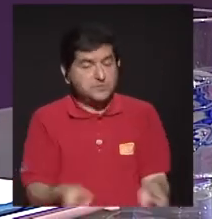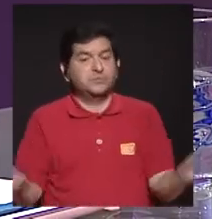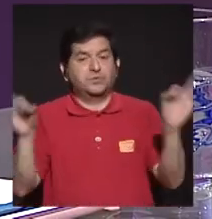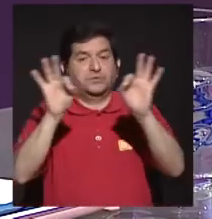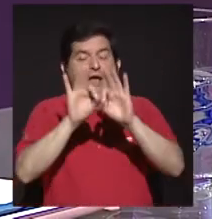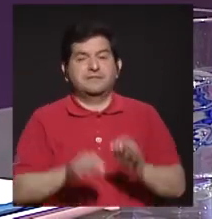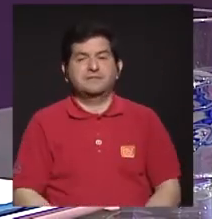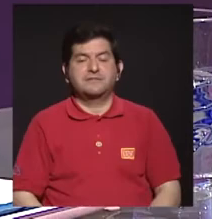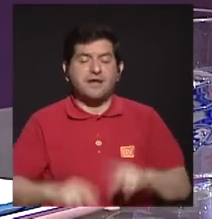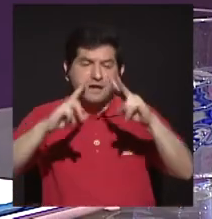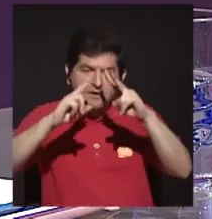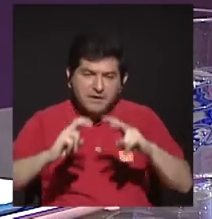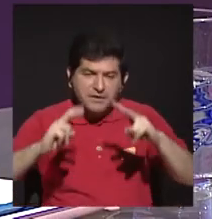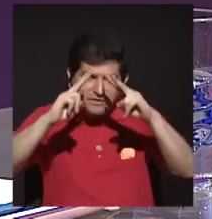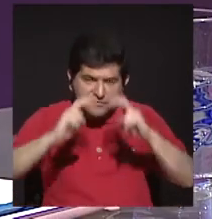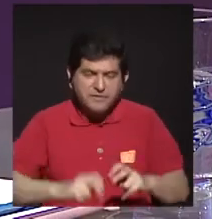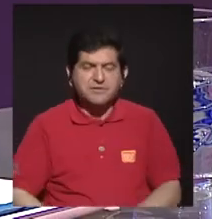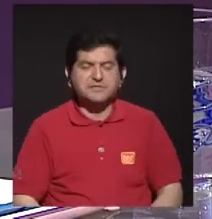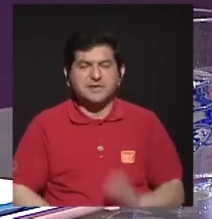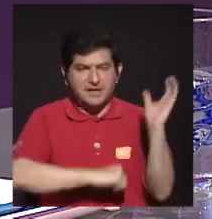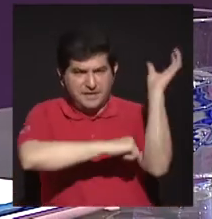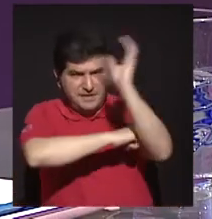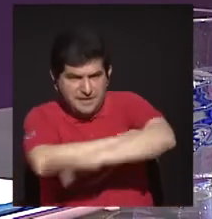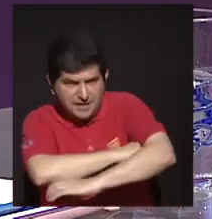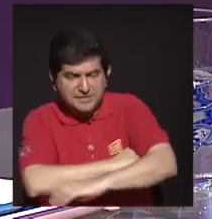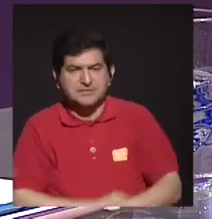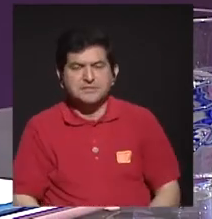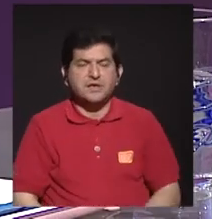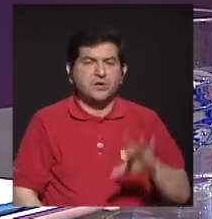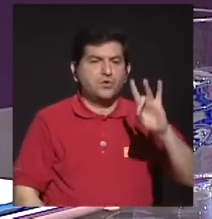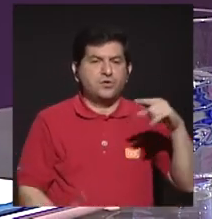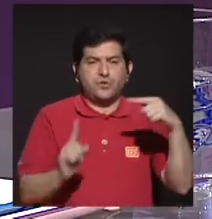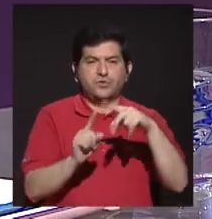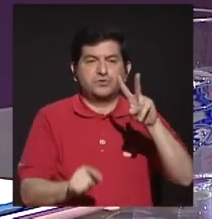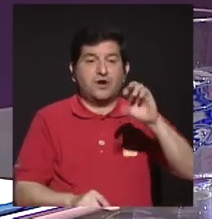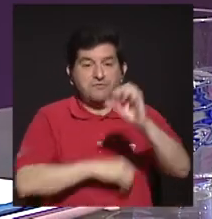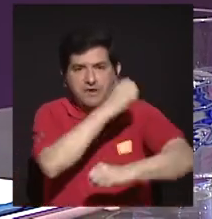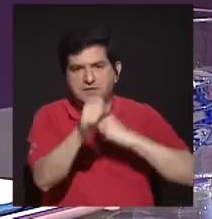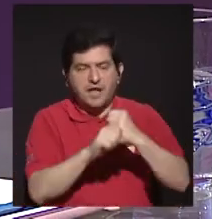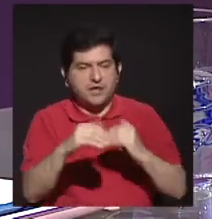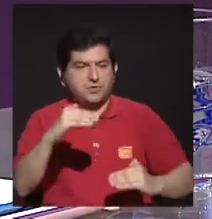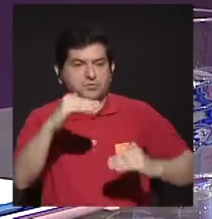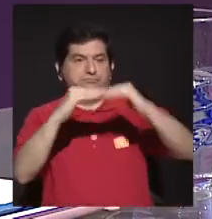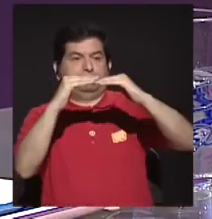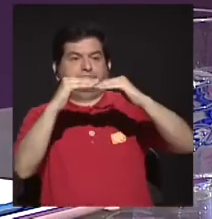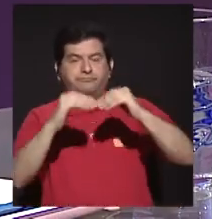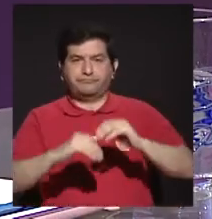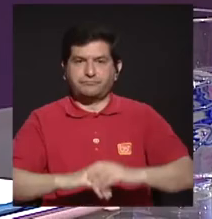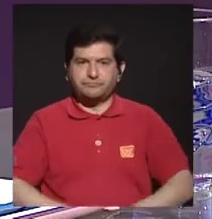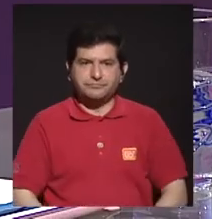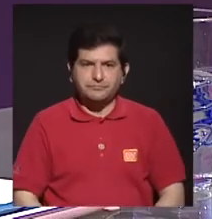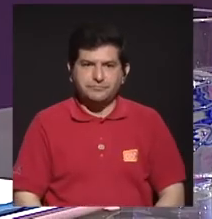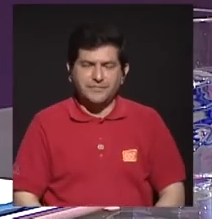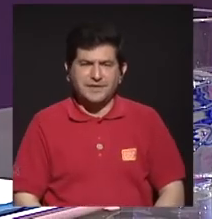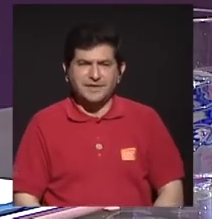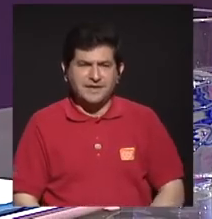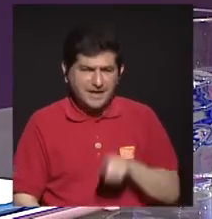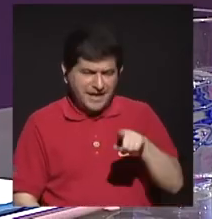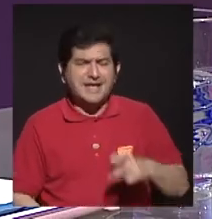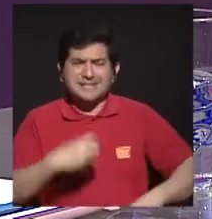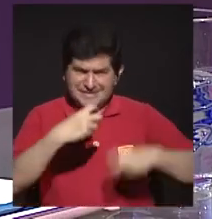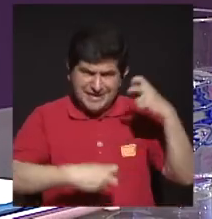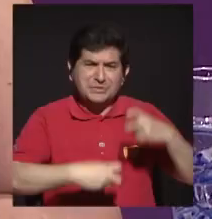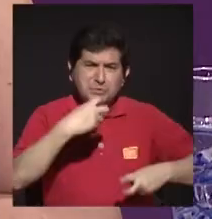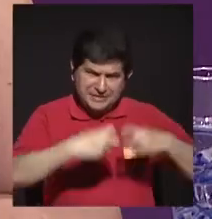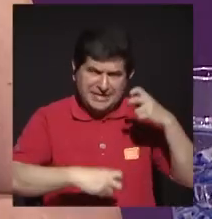importante, incluso la revisión de la penalización que esté entre 8 y 20 años, que es la máxima. Uh-huh. Sí, es que es un delito